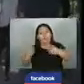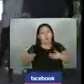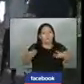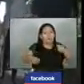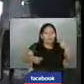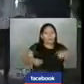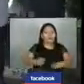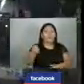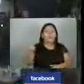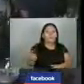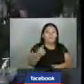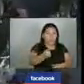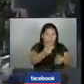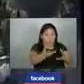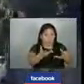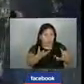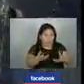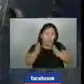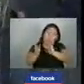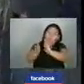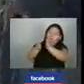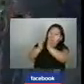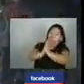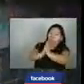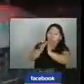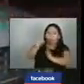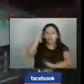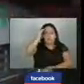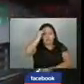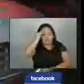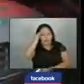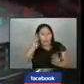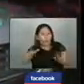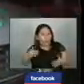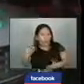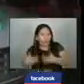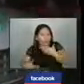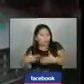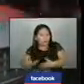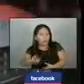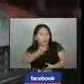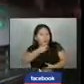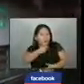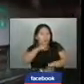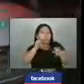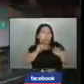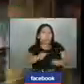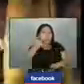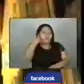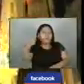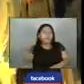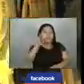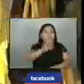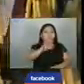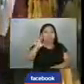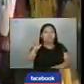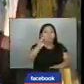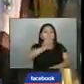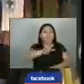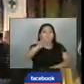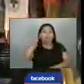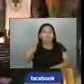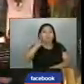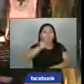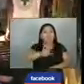Para las personas que quieren hacer su solicitud o conocer cómo avanza el proceso, puede comunicarse al 2522